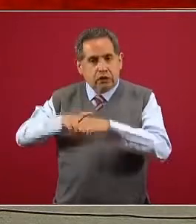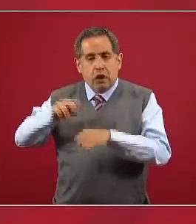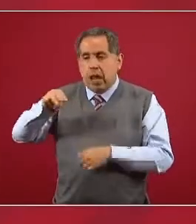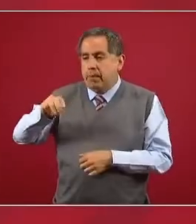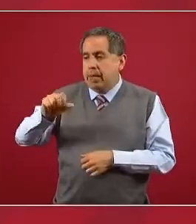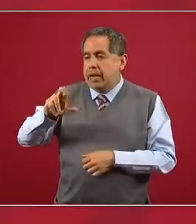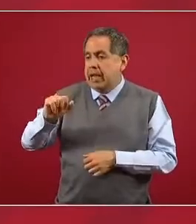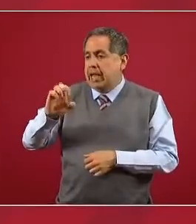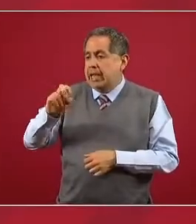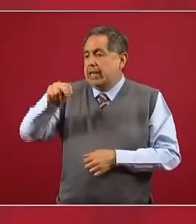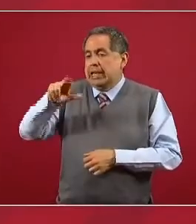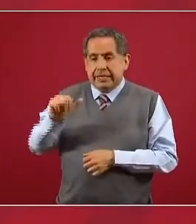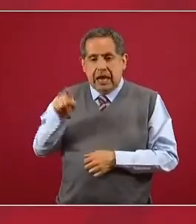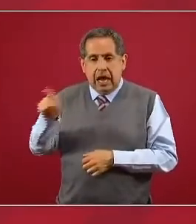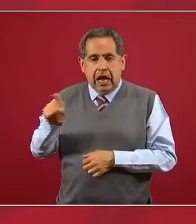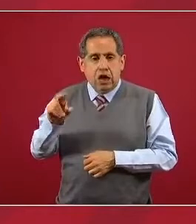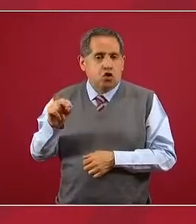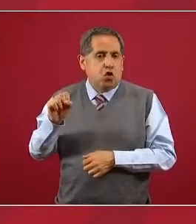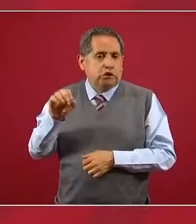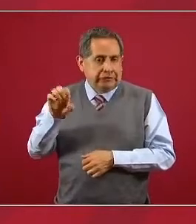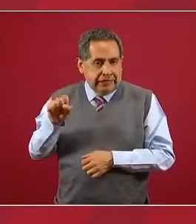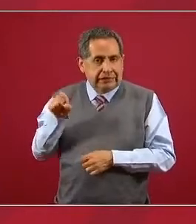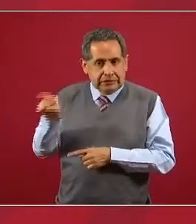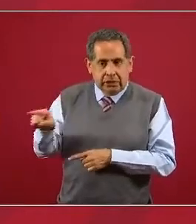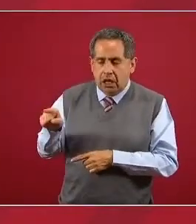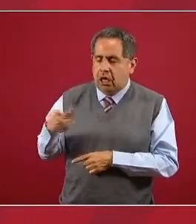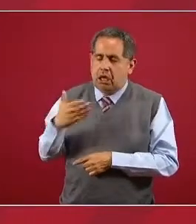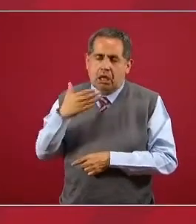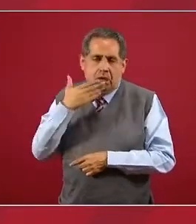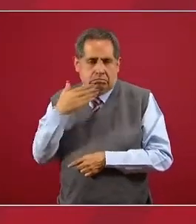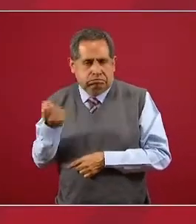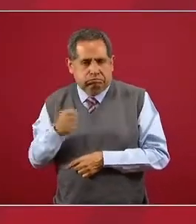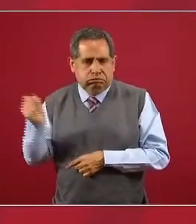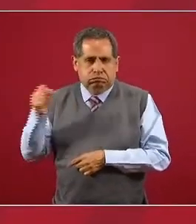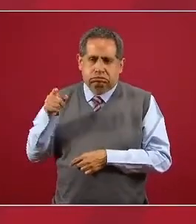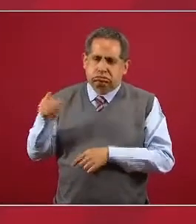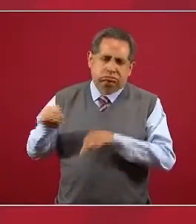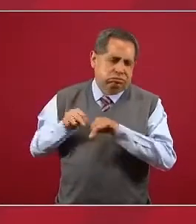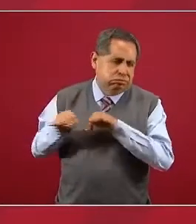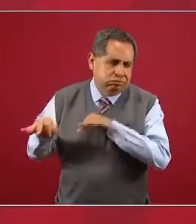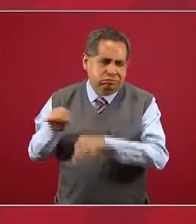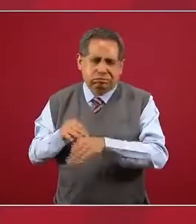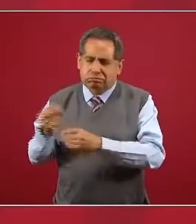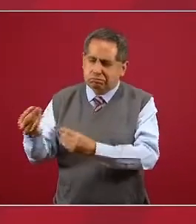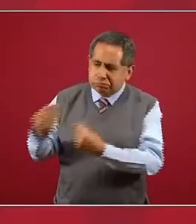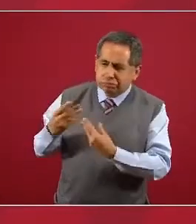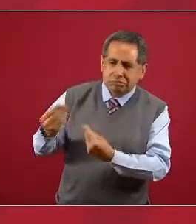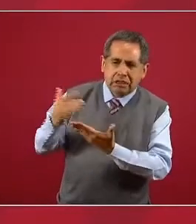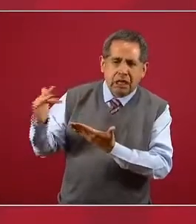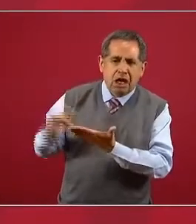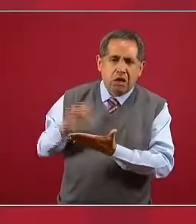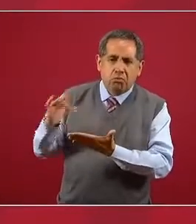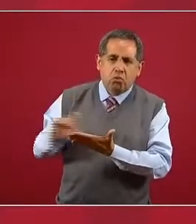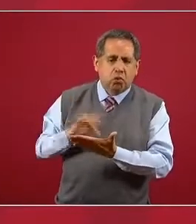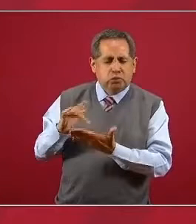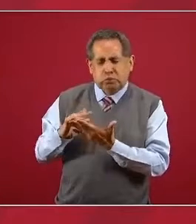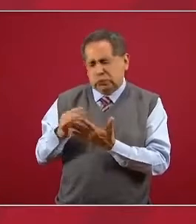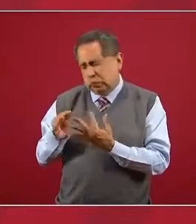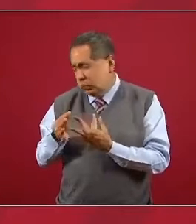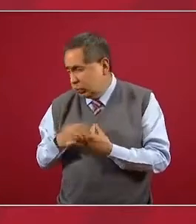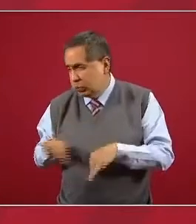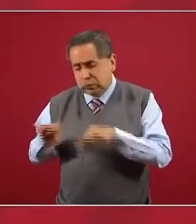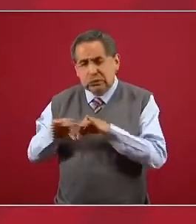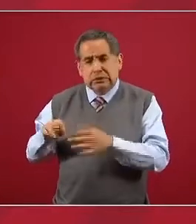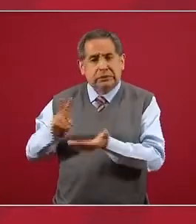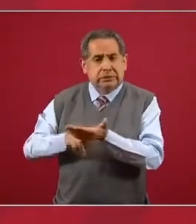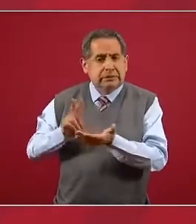Elena Álvarez Builla Roses, por el extraordinario trabajo que hacen y por la contribución fundamental